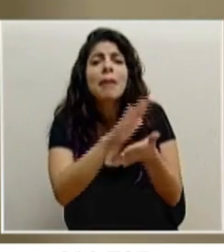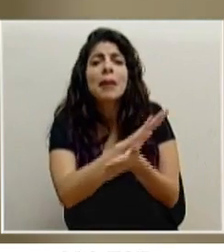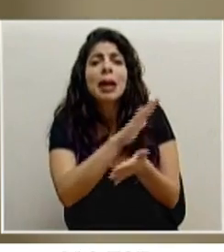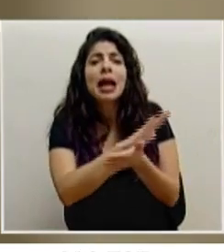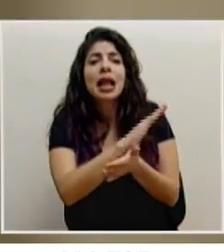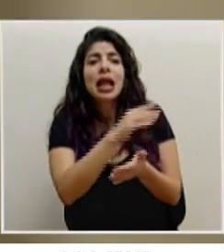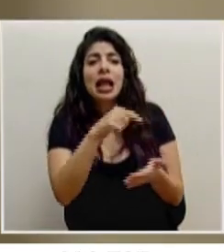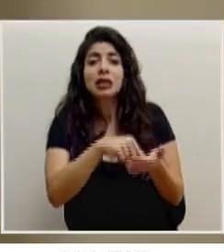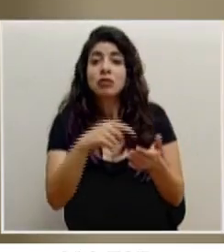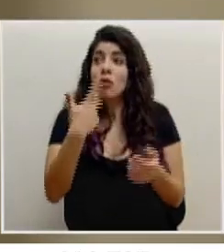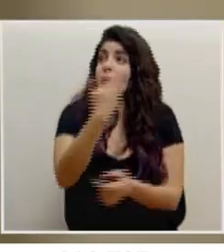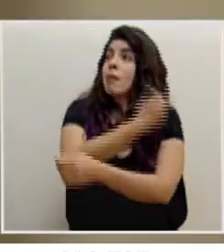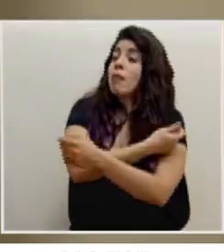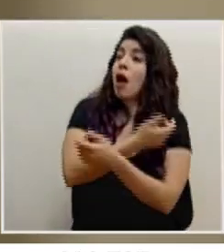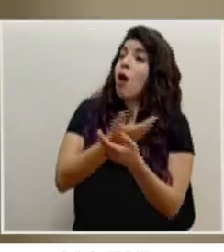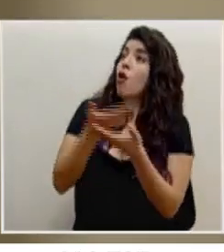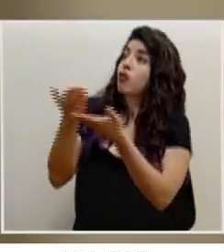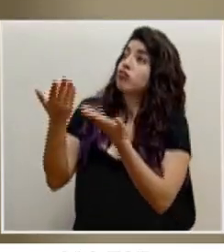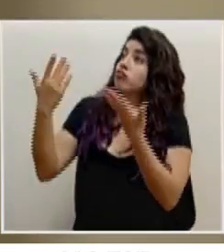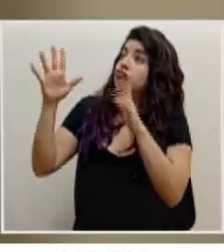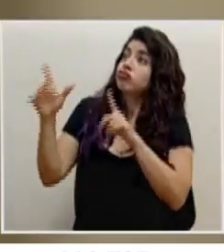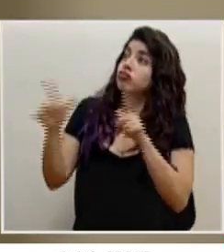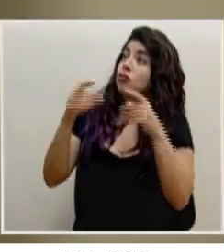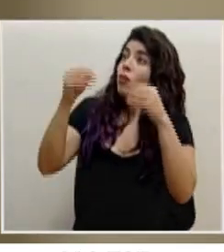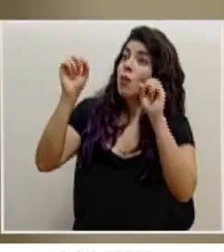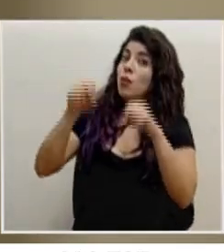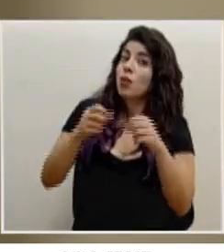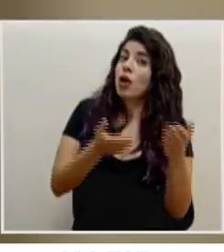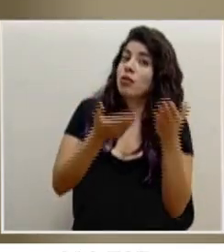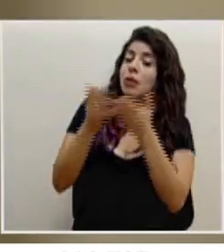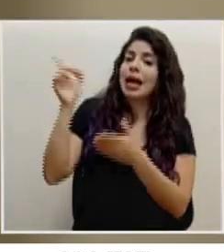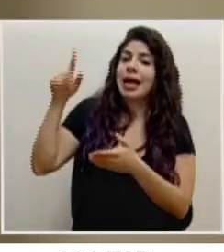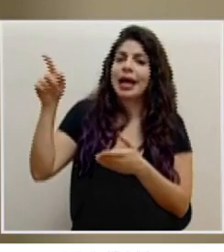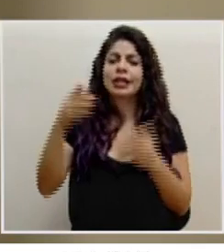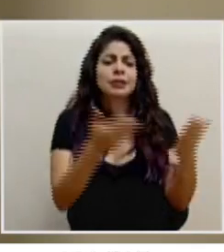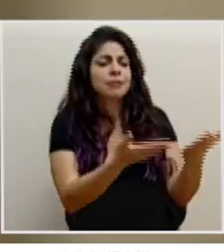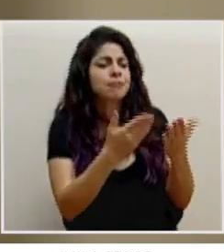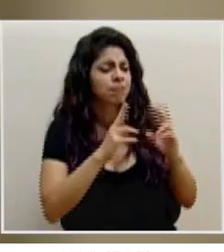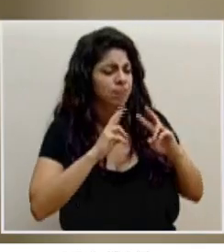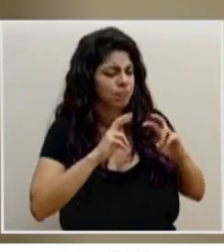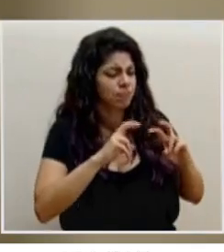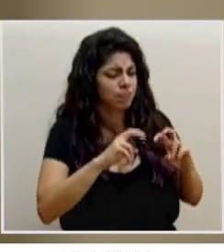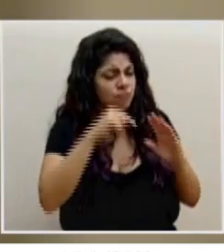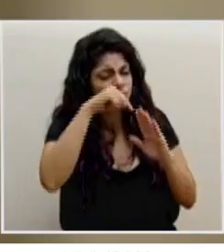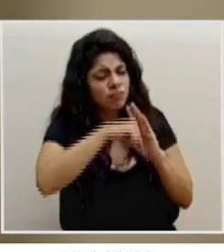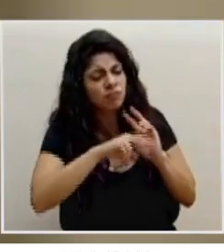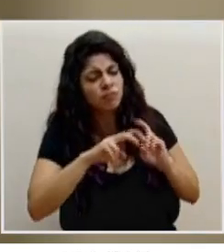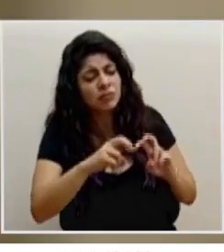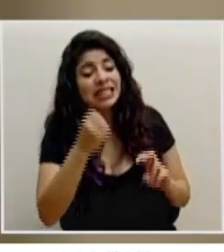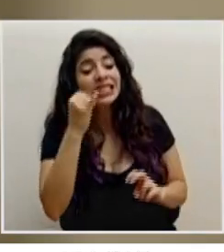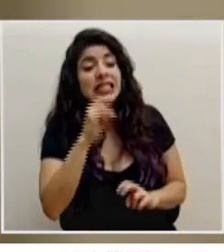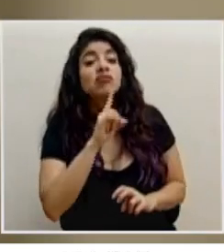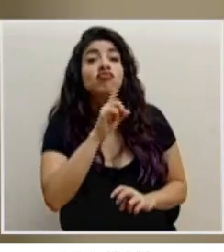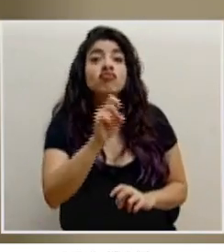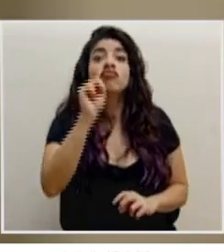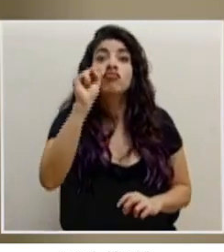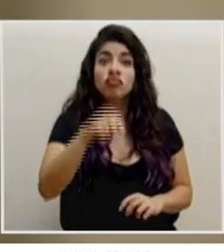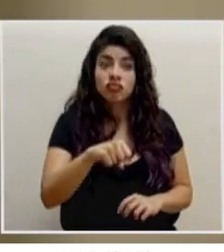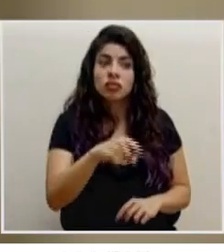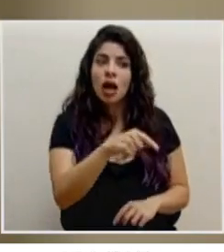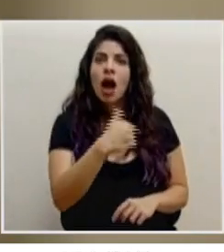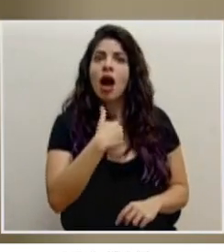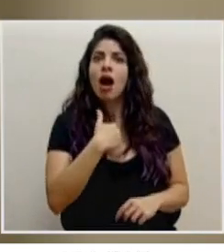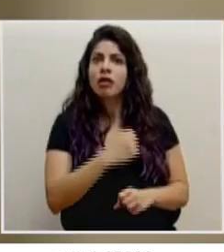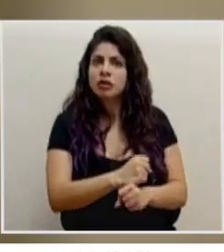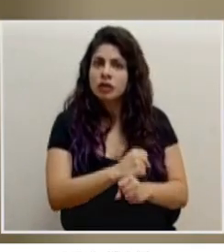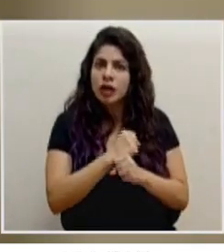que acreditan que una vacuna ya puede salir al mercado, dicen y confirman que es una vacuna con el nivel de